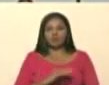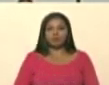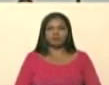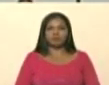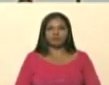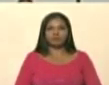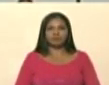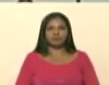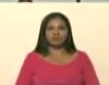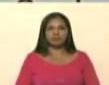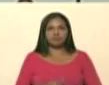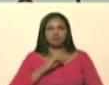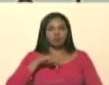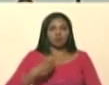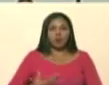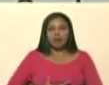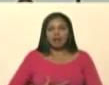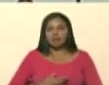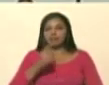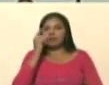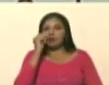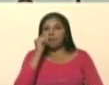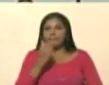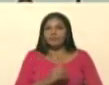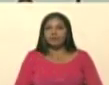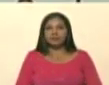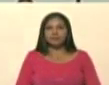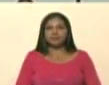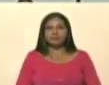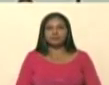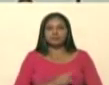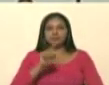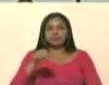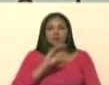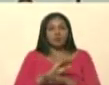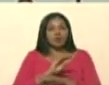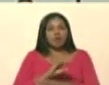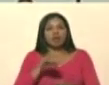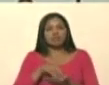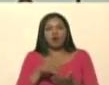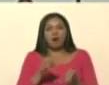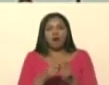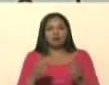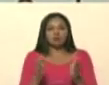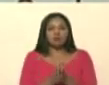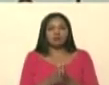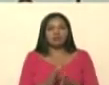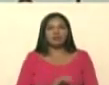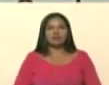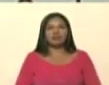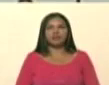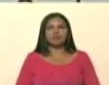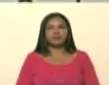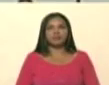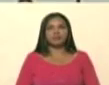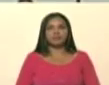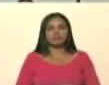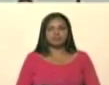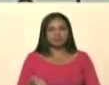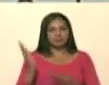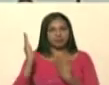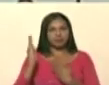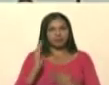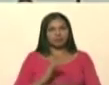nuestro alcalde luís josé marcano y la protectora del estado anzoátegui la compañera estela lugo adelante